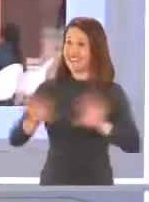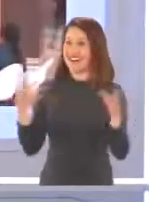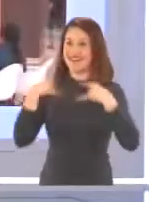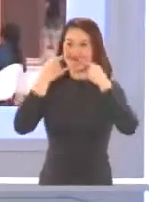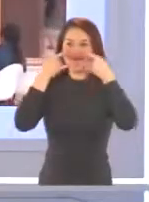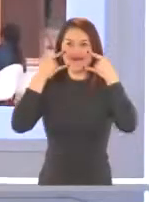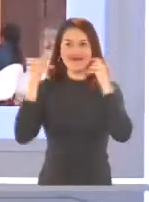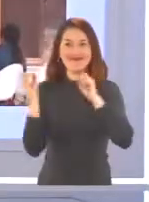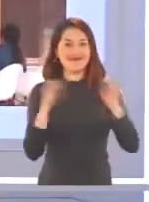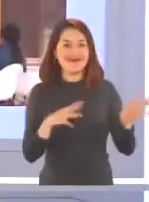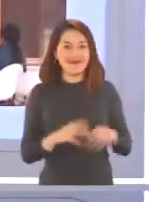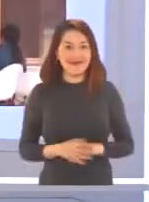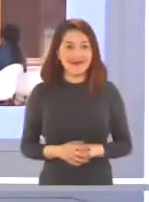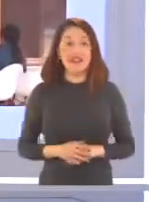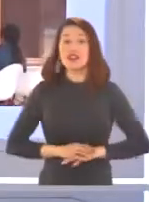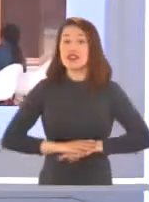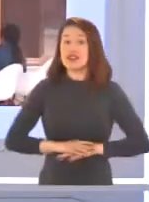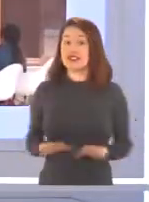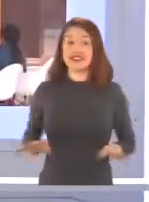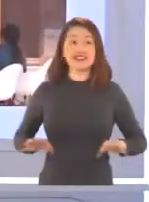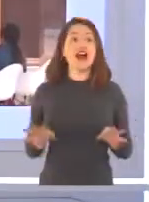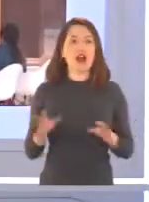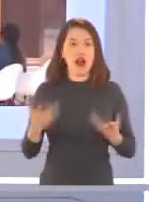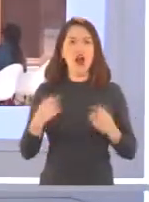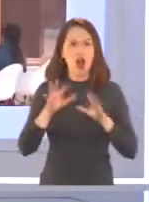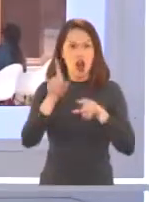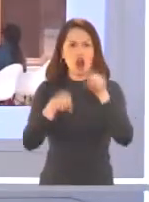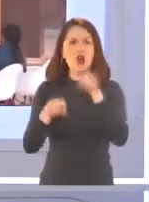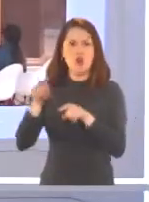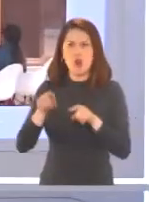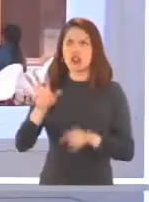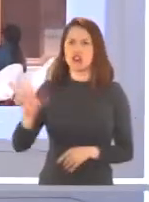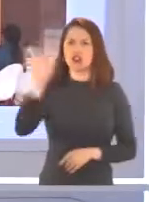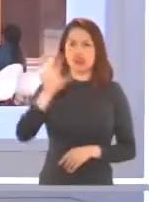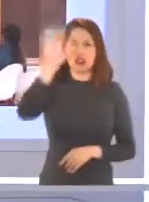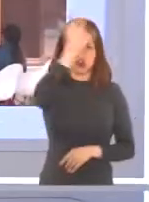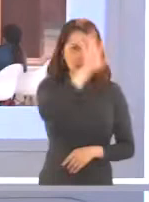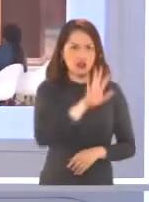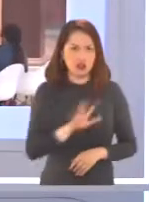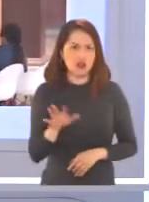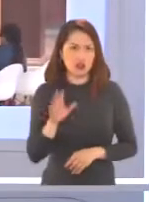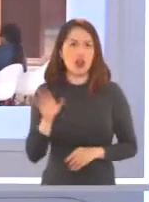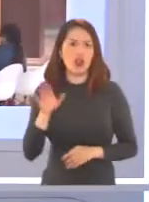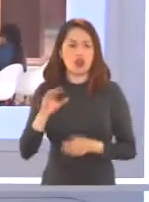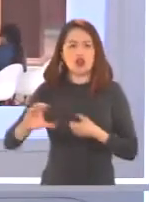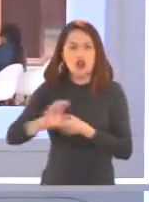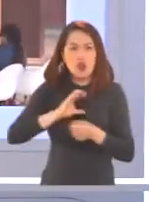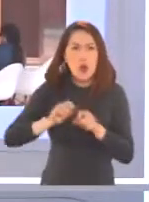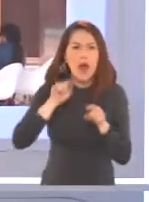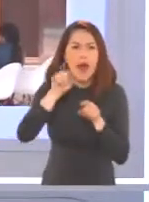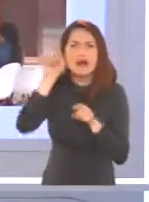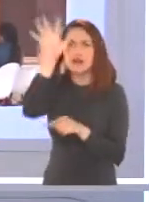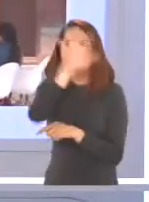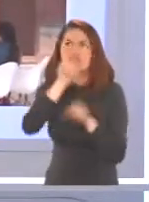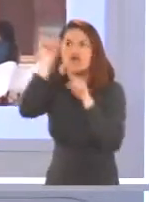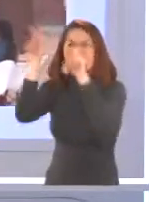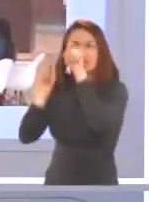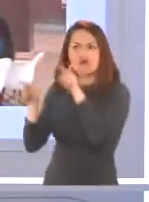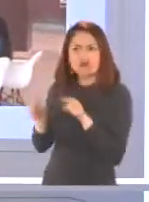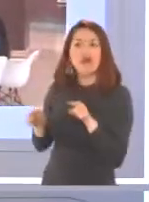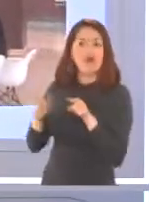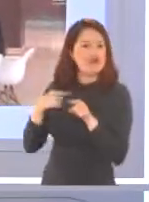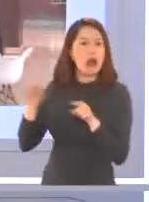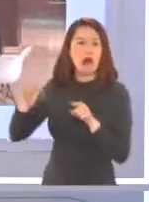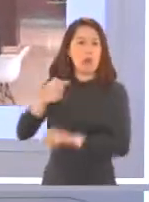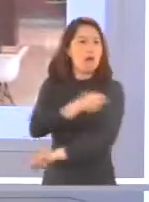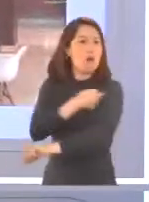Es cierto, algunas regiones del país ya alcanzaron la meta de vacunación para podérselo quitar en espacios cerrados. Y vamos a comenzar este recorrido por nuestras regiones en Medellín.